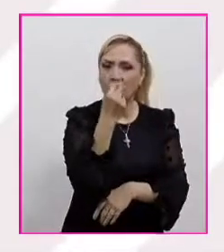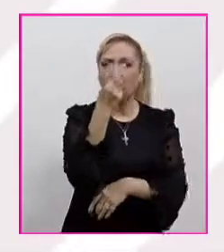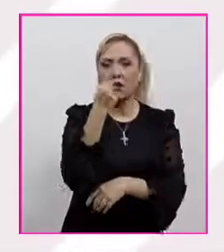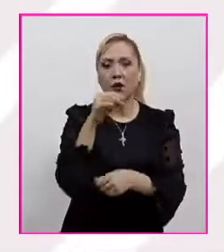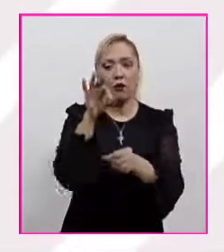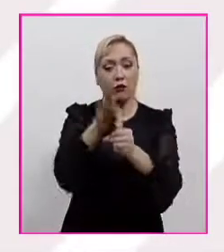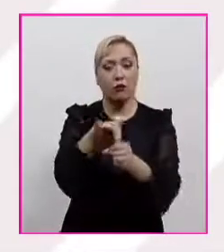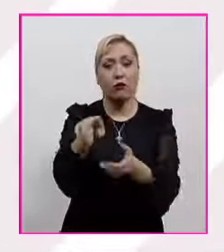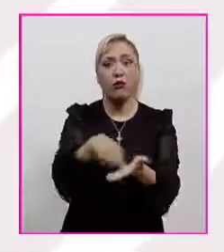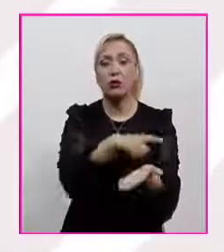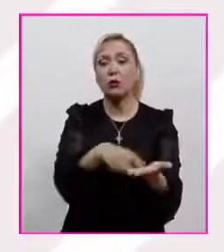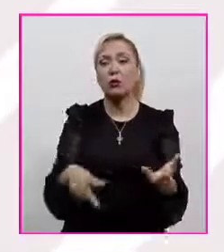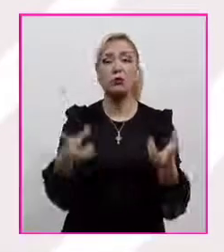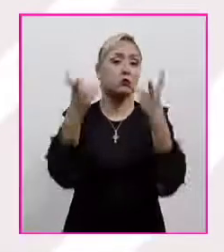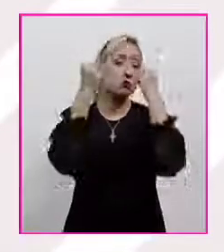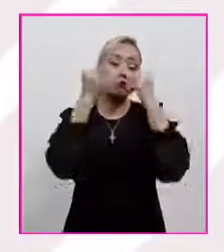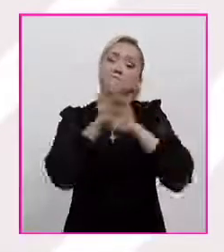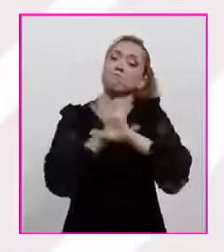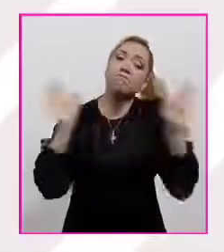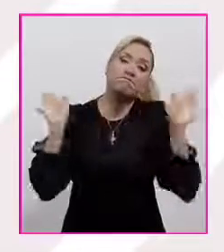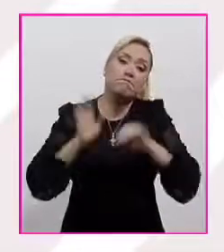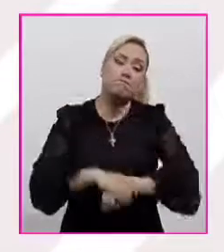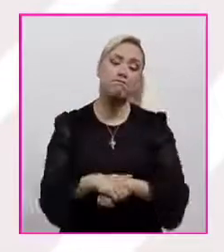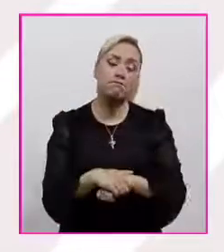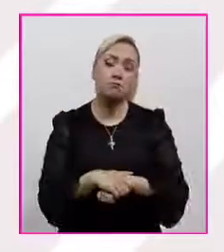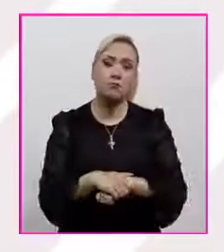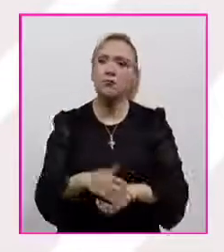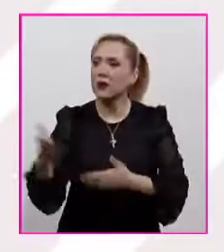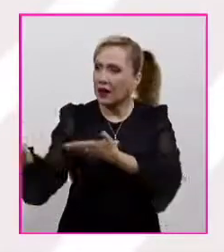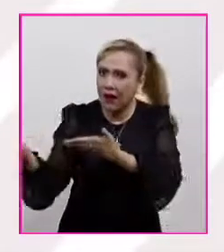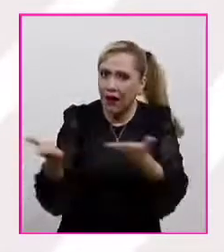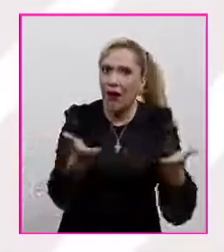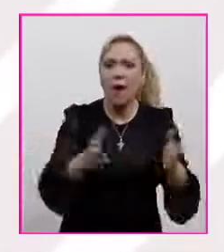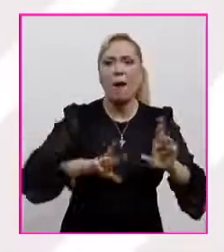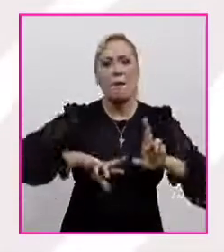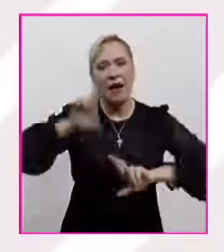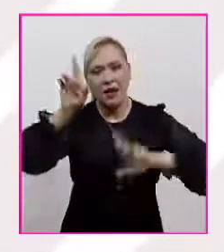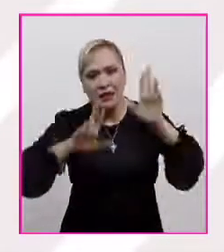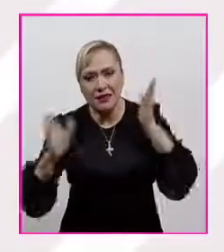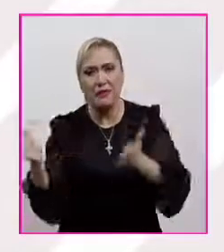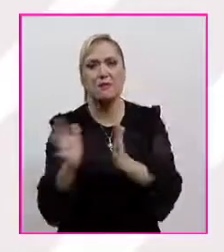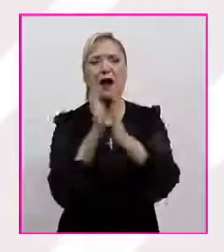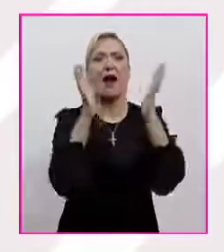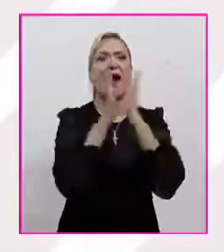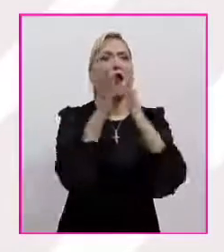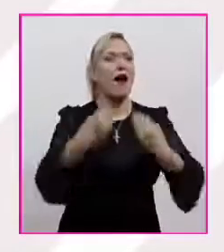votar. Pero fuera de eso, tenemos que darles la oportunidad de que participen de la cultura, de la